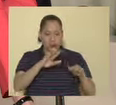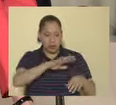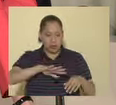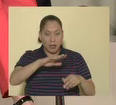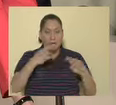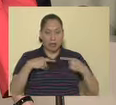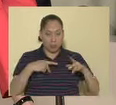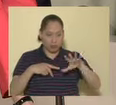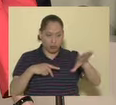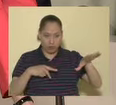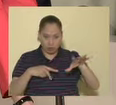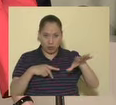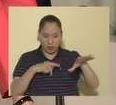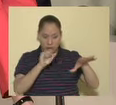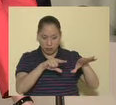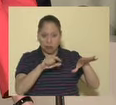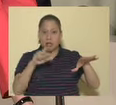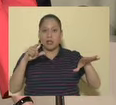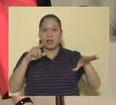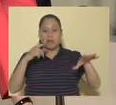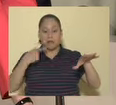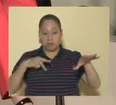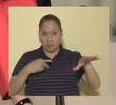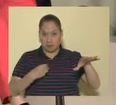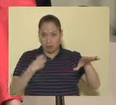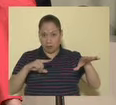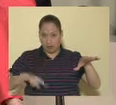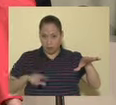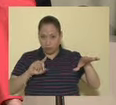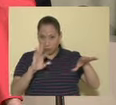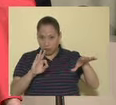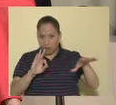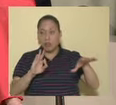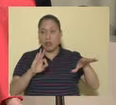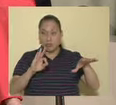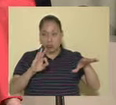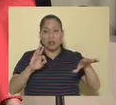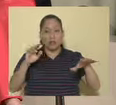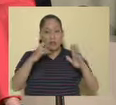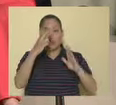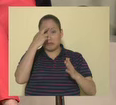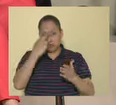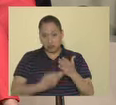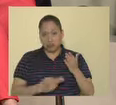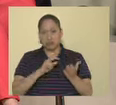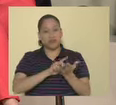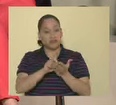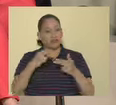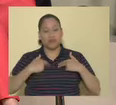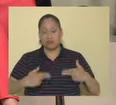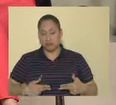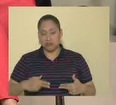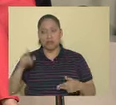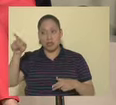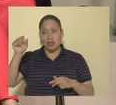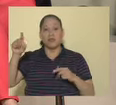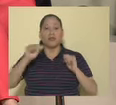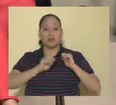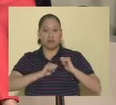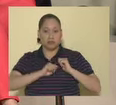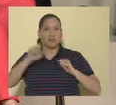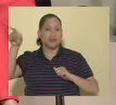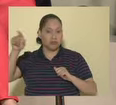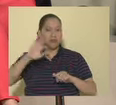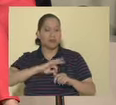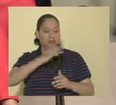civil, porque los habitantes del gobierno del Distrito Federal podemos sufrir violaciones a nuestros derechos humanos por parte de los miembros del